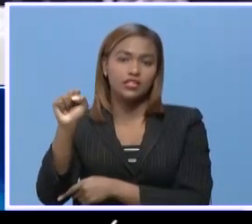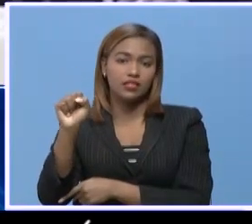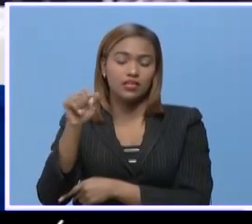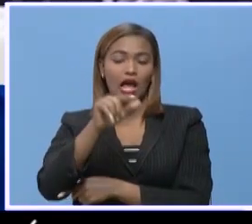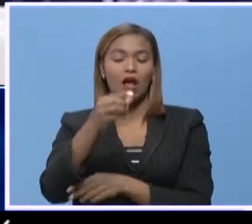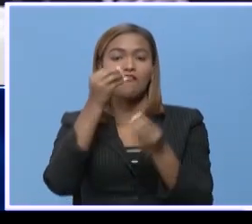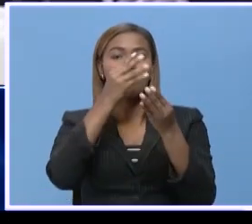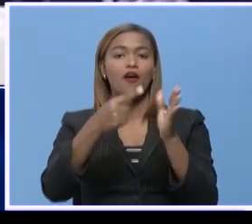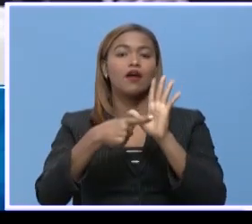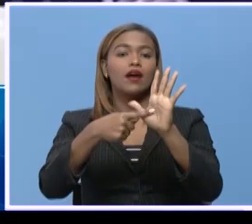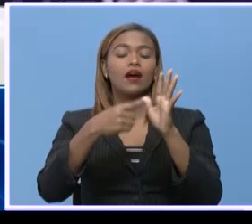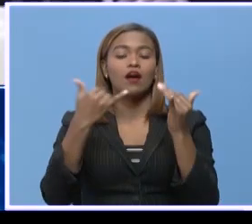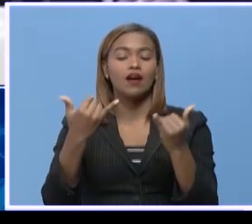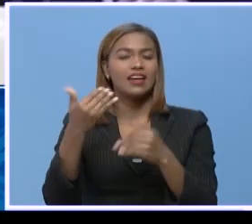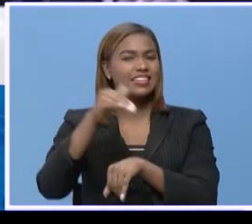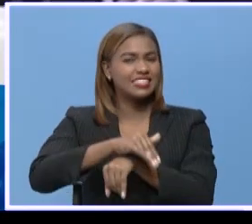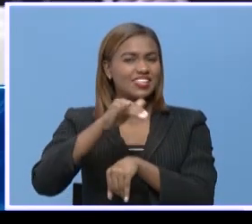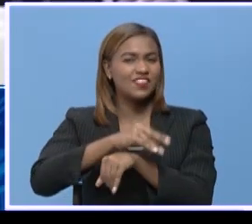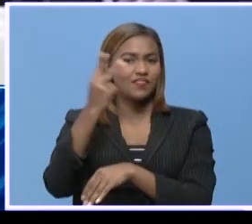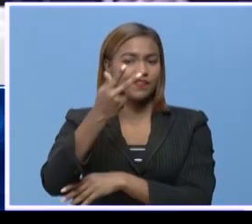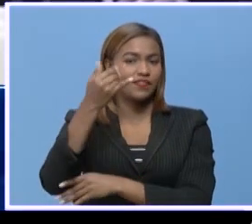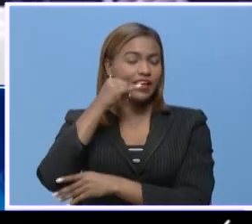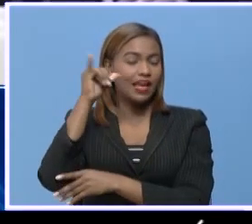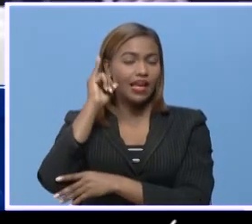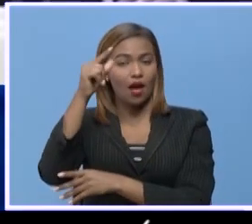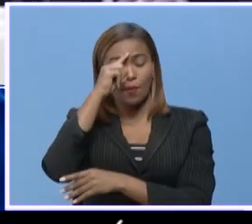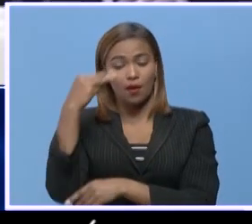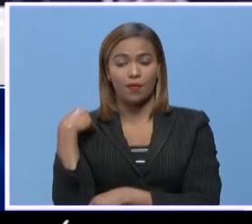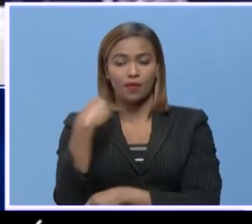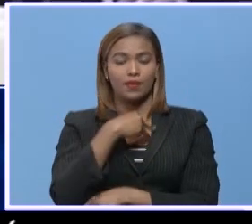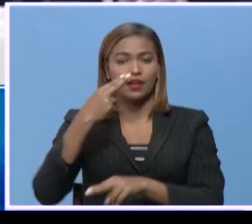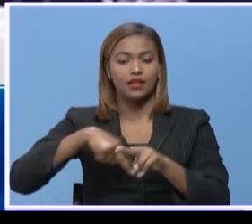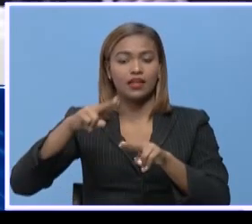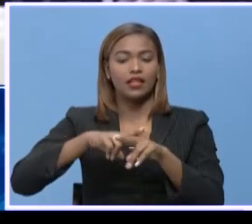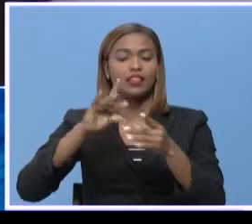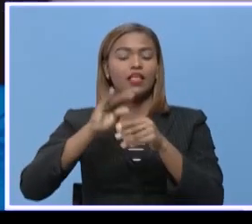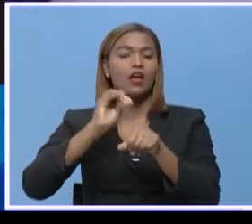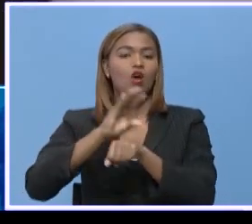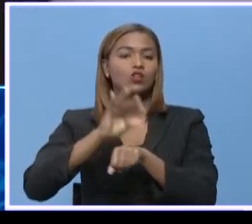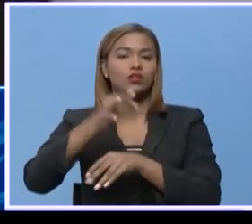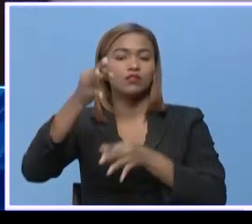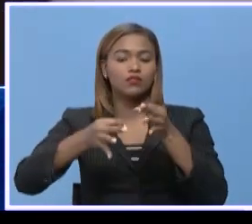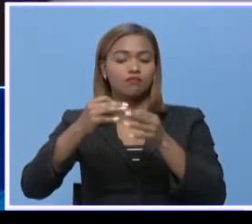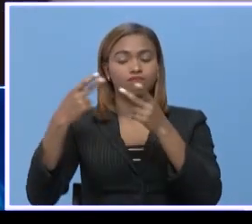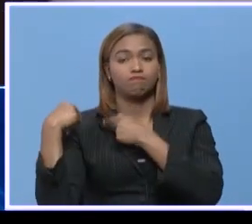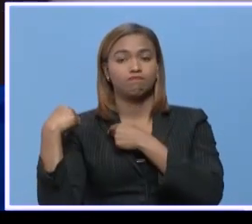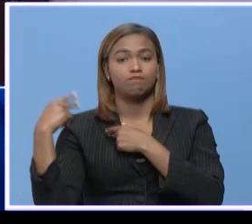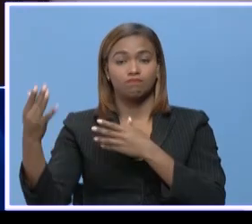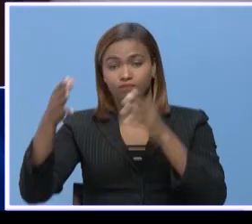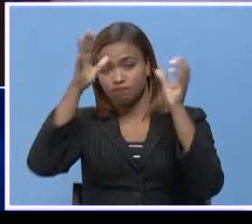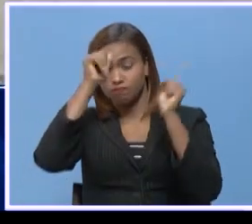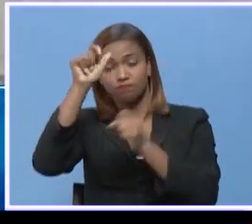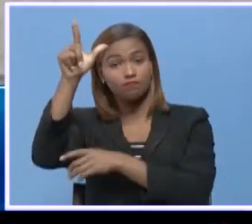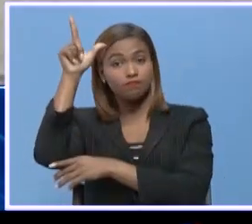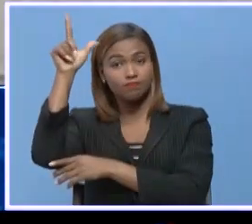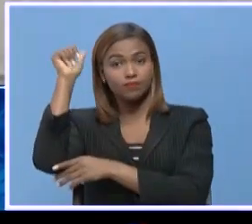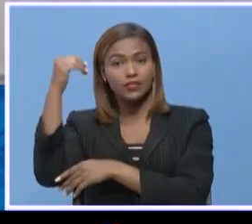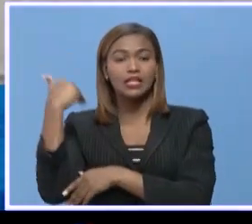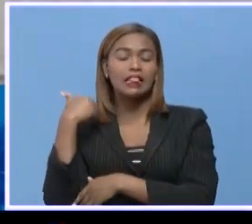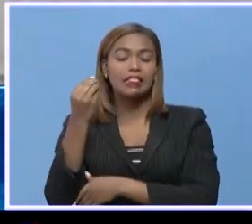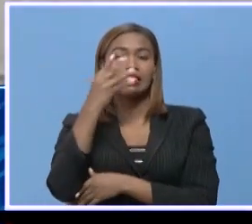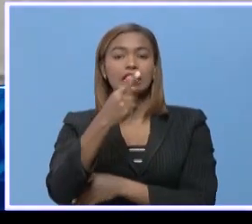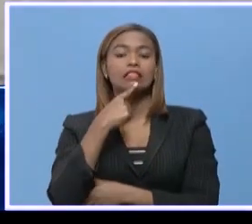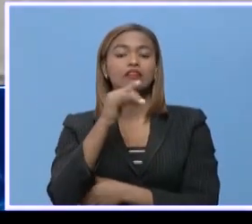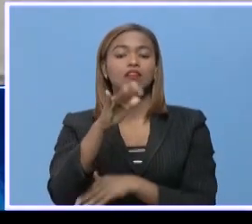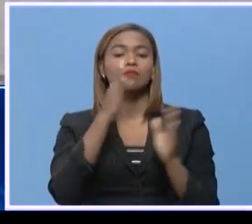fue ofrecida la noche de este viernes por los miembros del Consejo Nacional de la Magistratura, encabezado por el presidente Luis Abinader, quien afirmó que